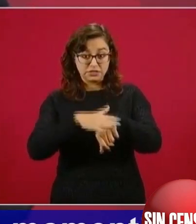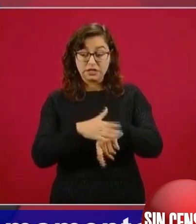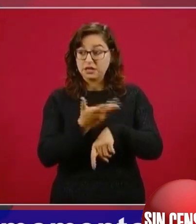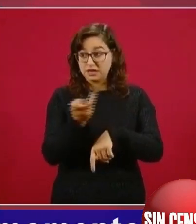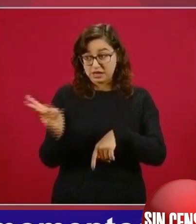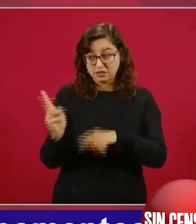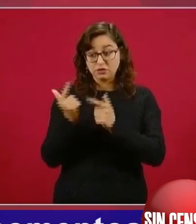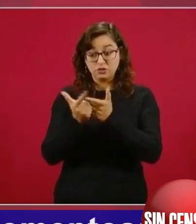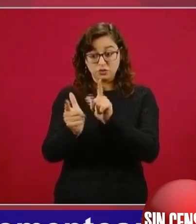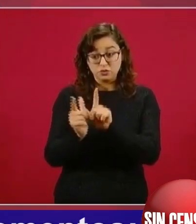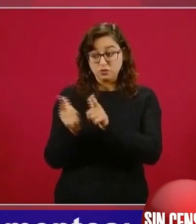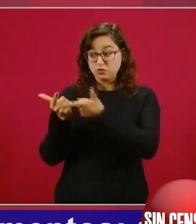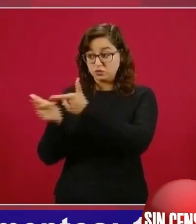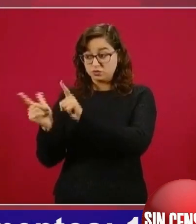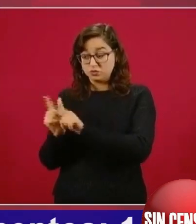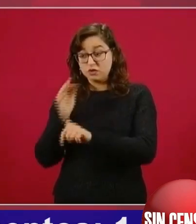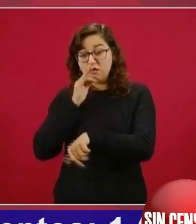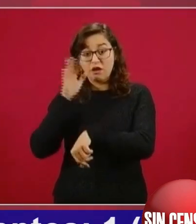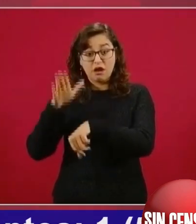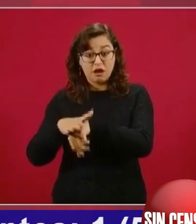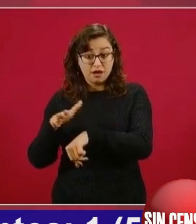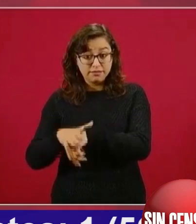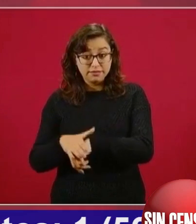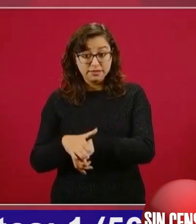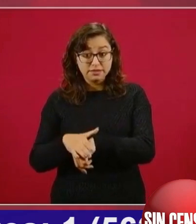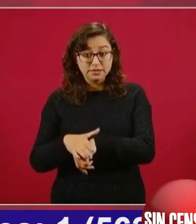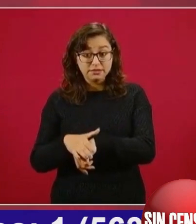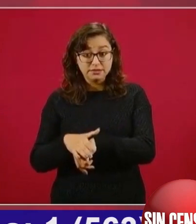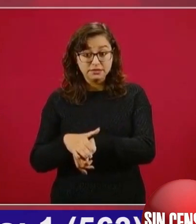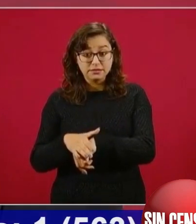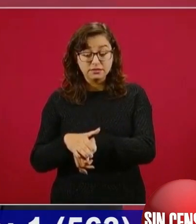grupos que no podemos